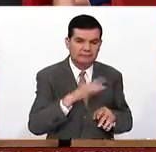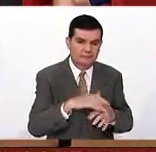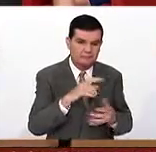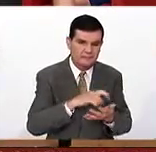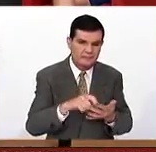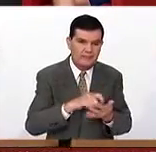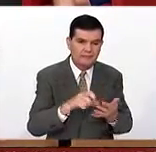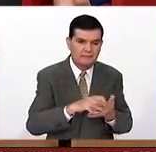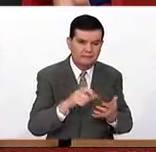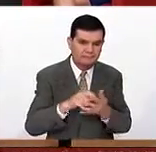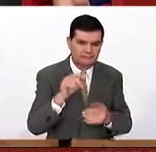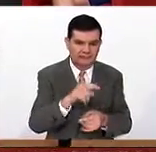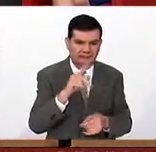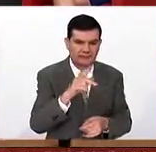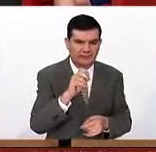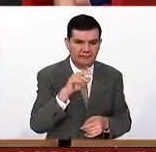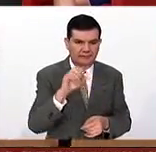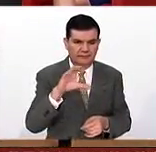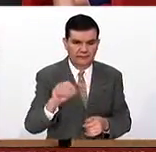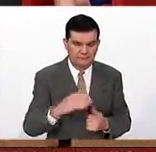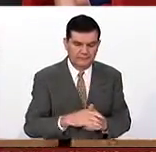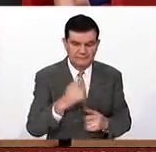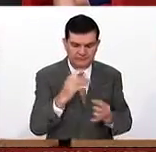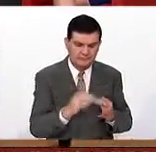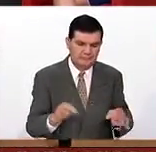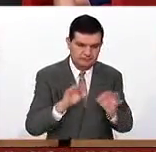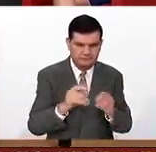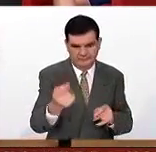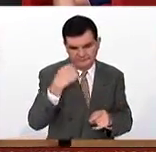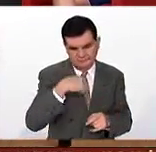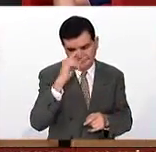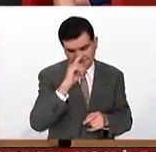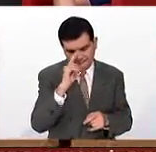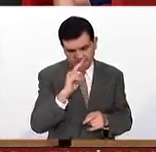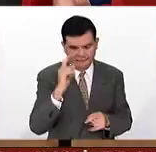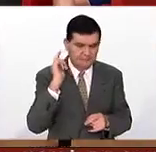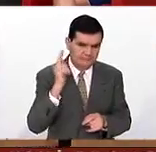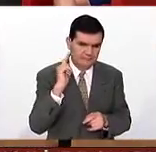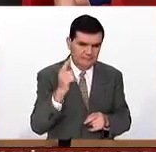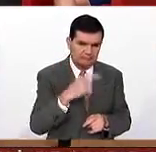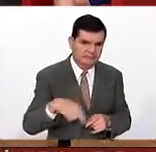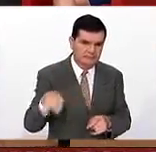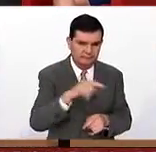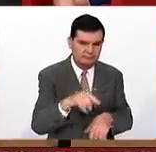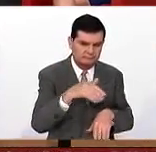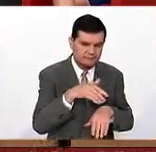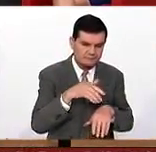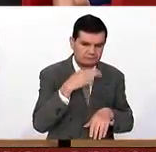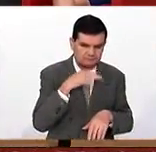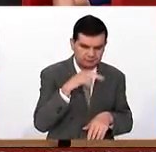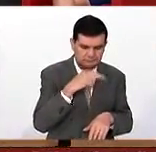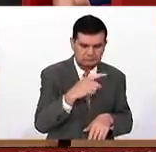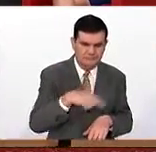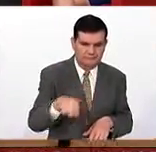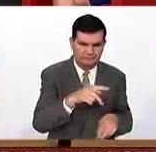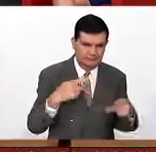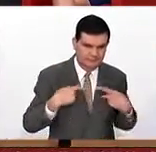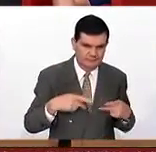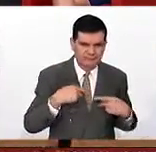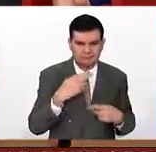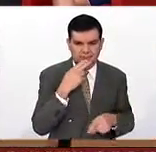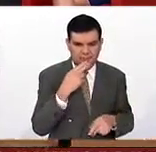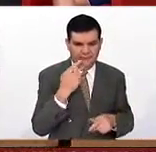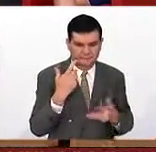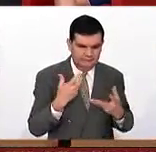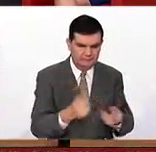de la procuraduría federal del consumidor muy importantes estos consejos y pues esperemos que en esta época navideña la gente utilice muy